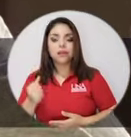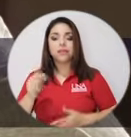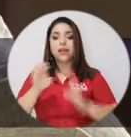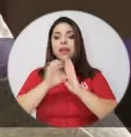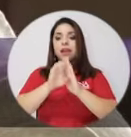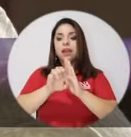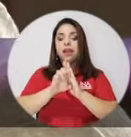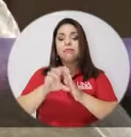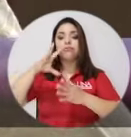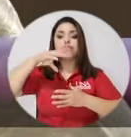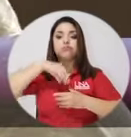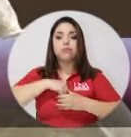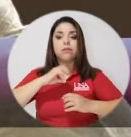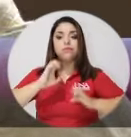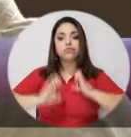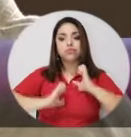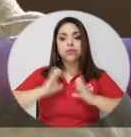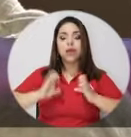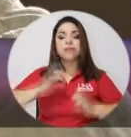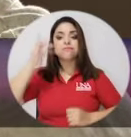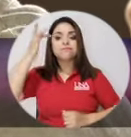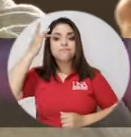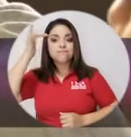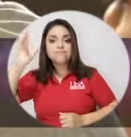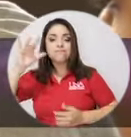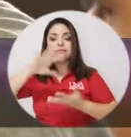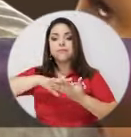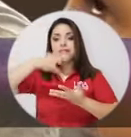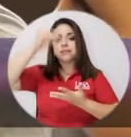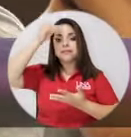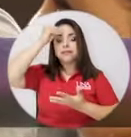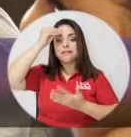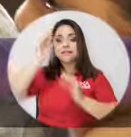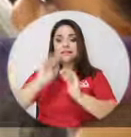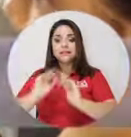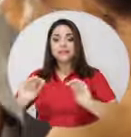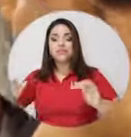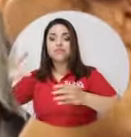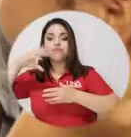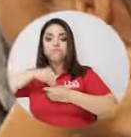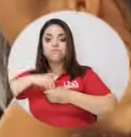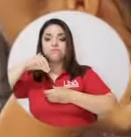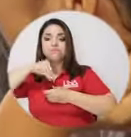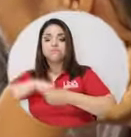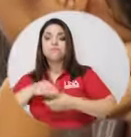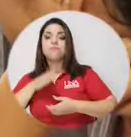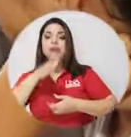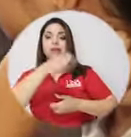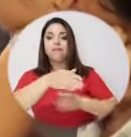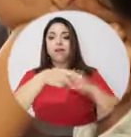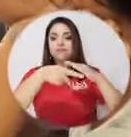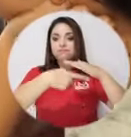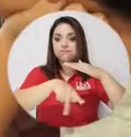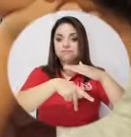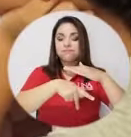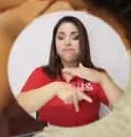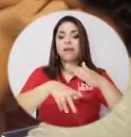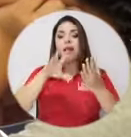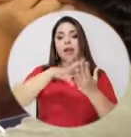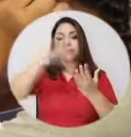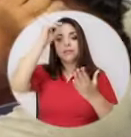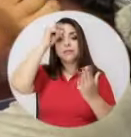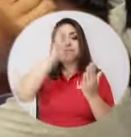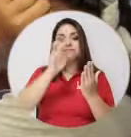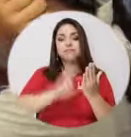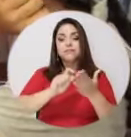de condiciones cognitivas, emocionales y de aprendizaje que los niños llevan para iniciar